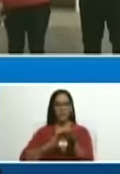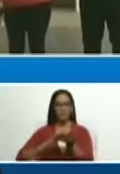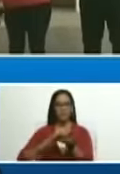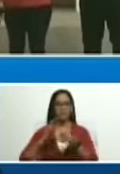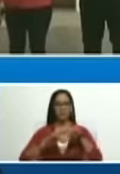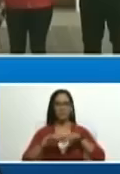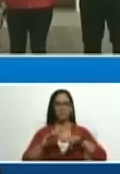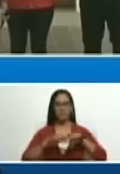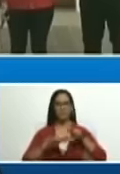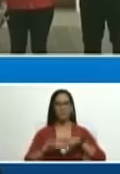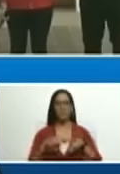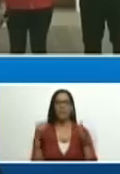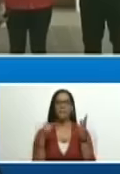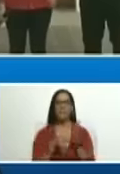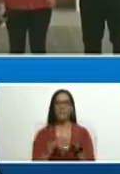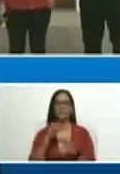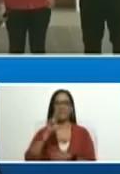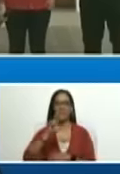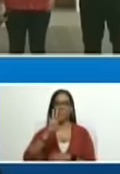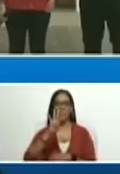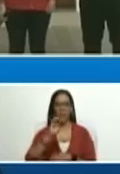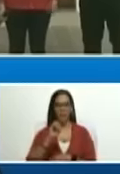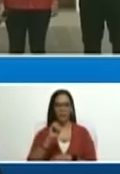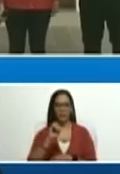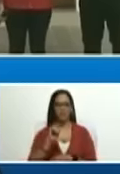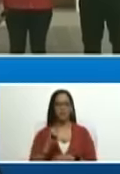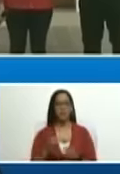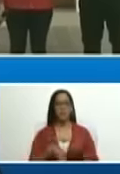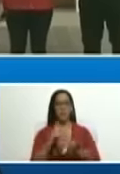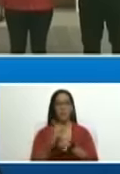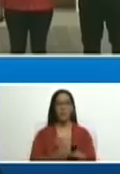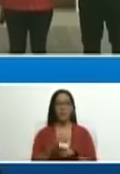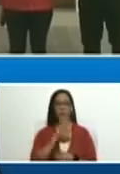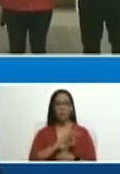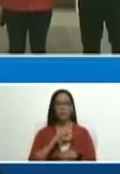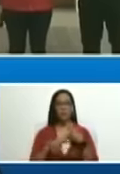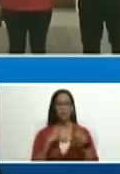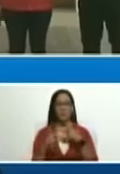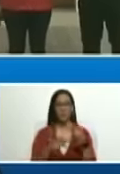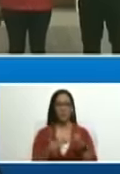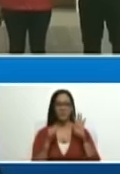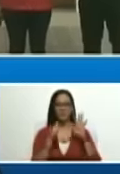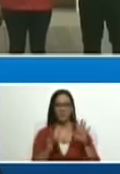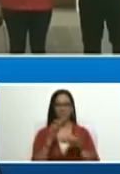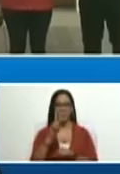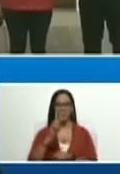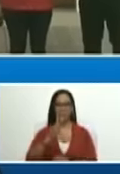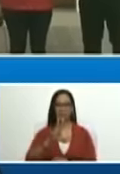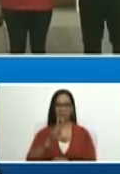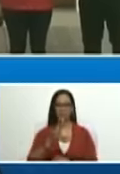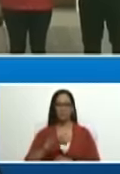construido, 1.340, proyectos socioproductivos, 623,